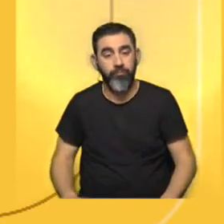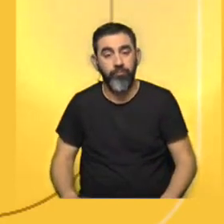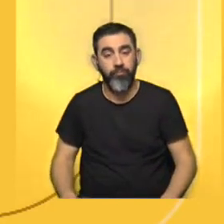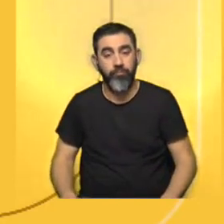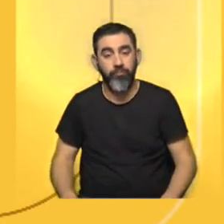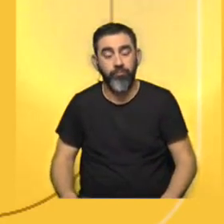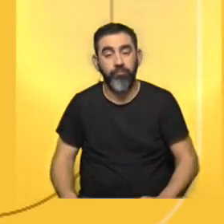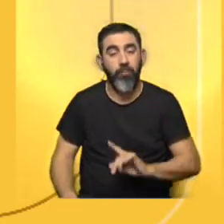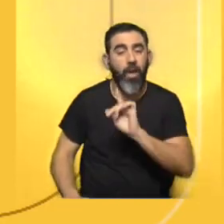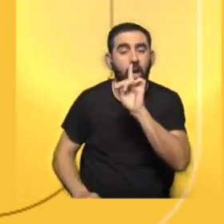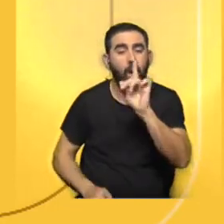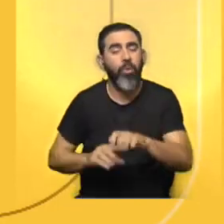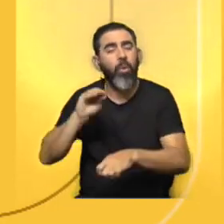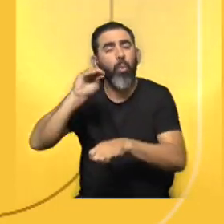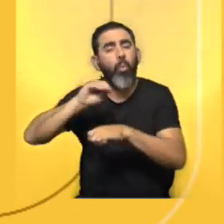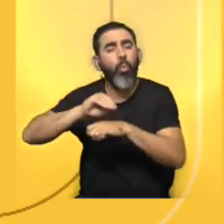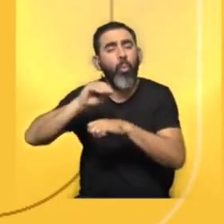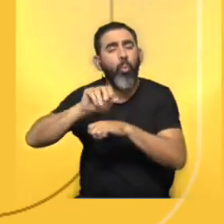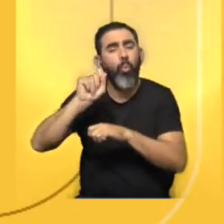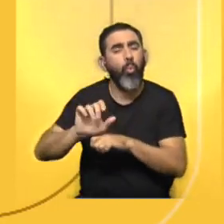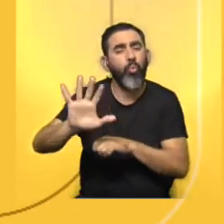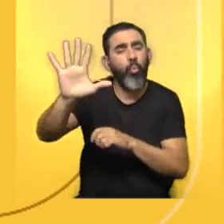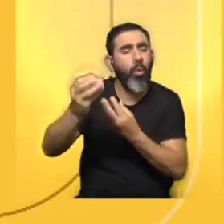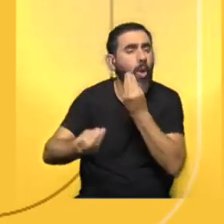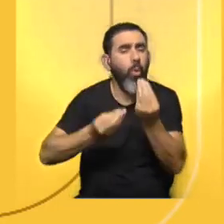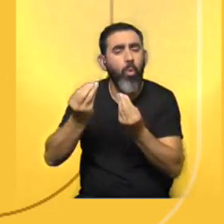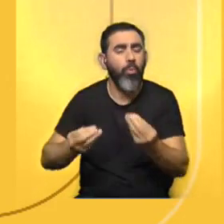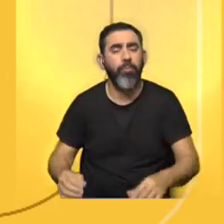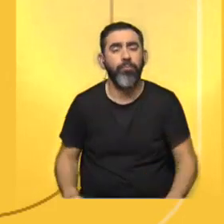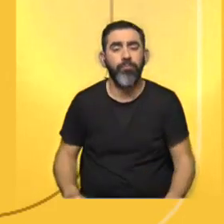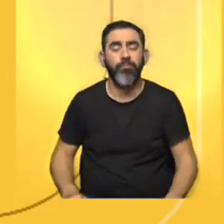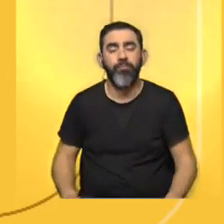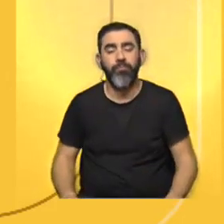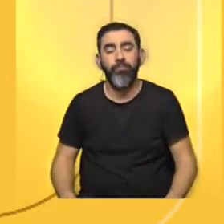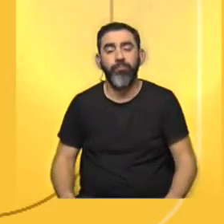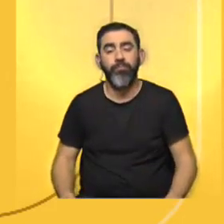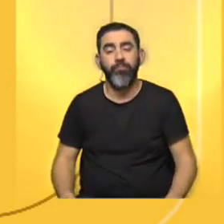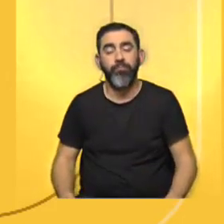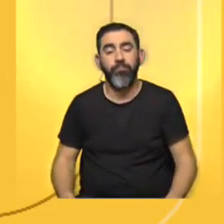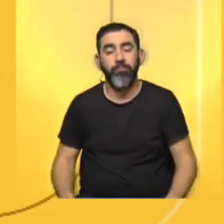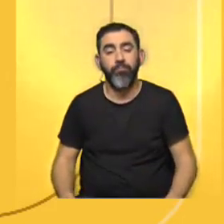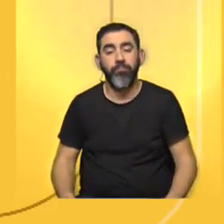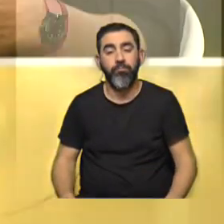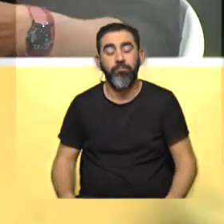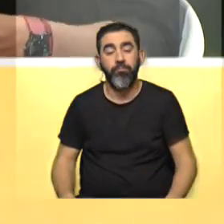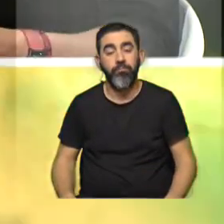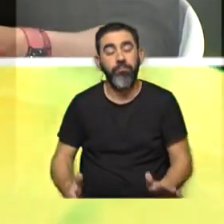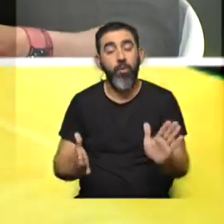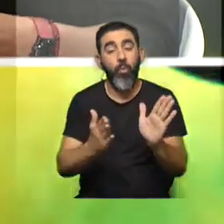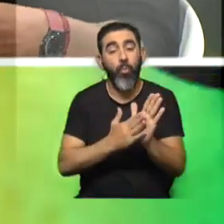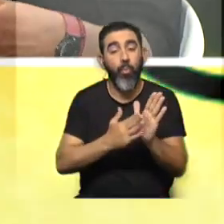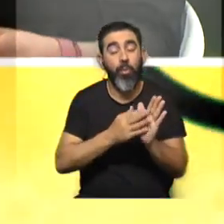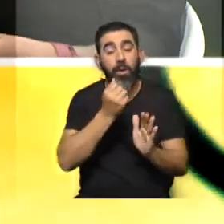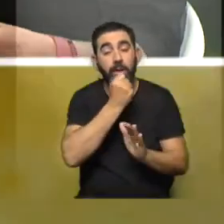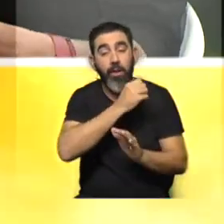con alguna cultura en particular? ¿Qué es lo que han podido ir suponiendo? A partir de la documentación histórica